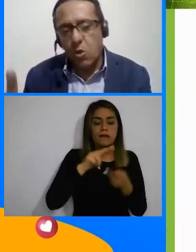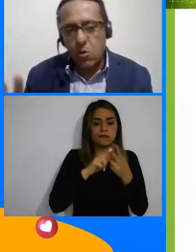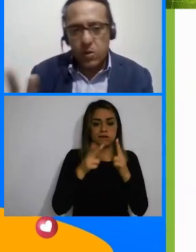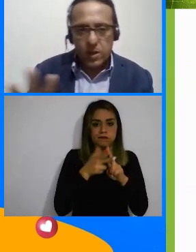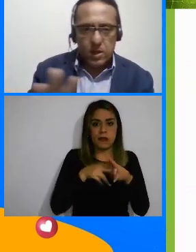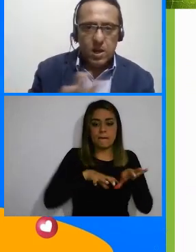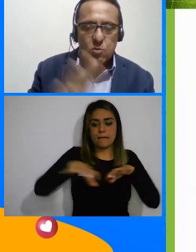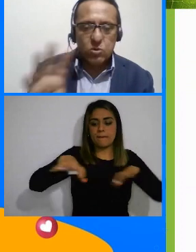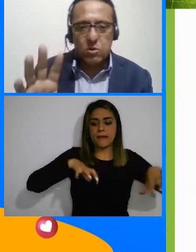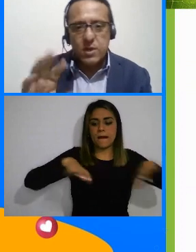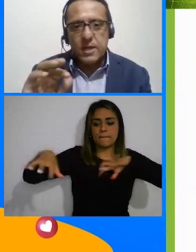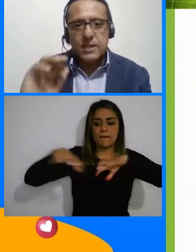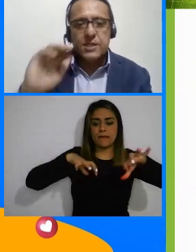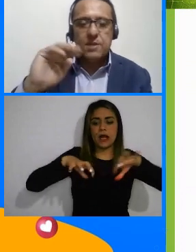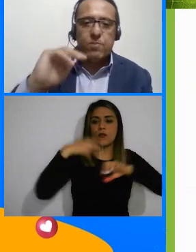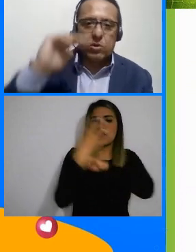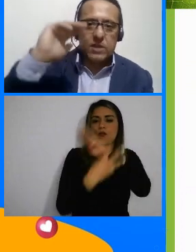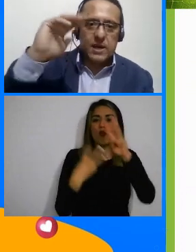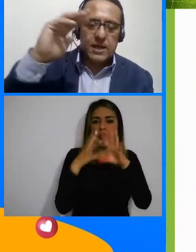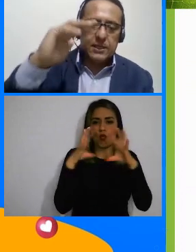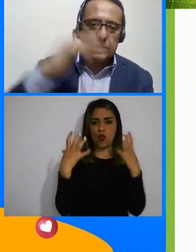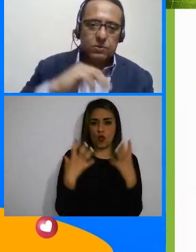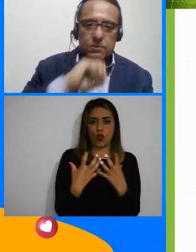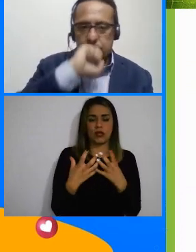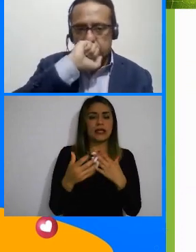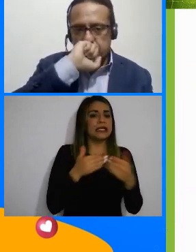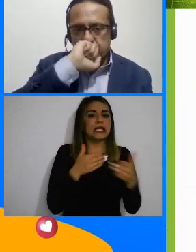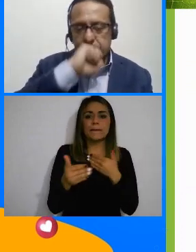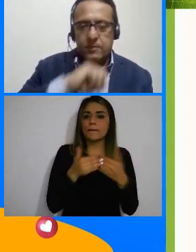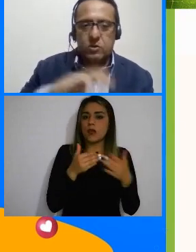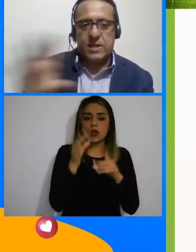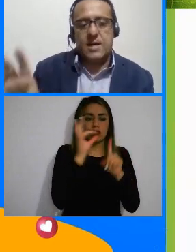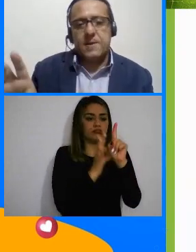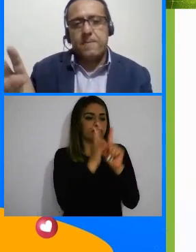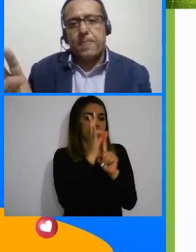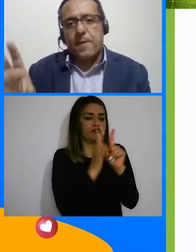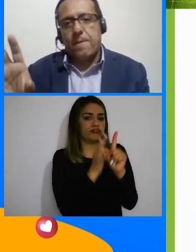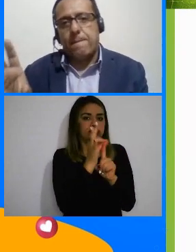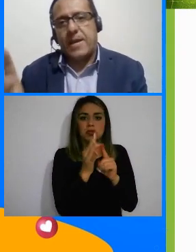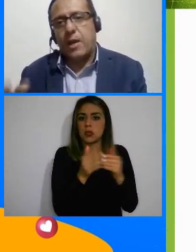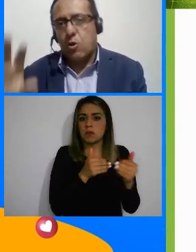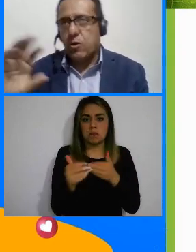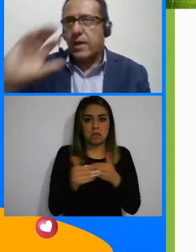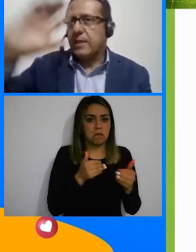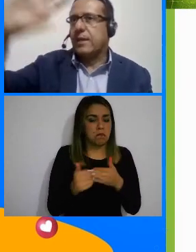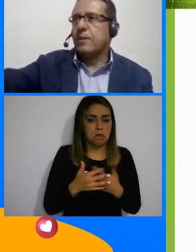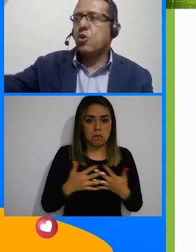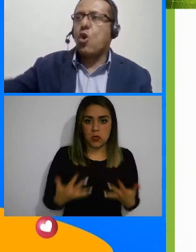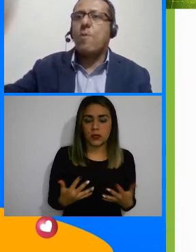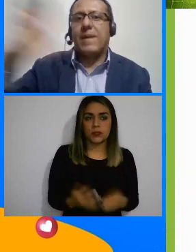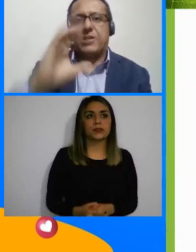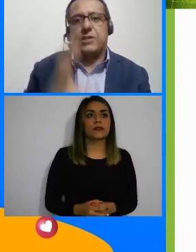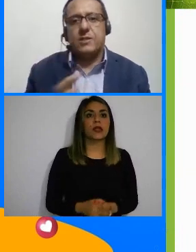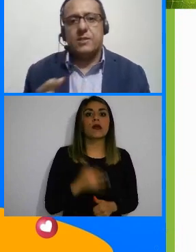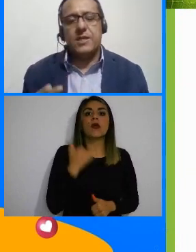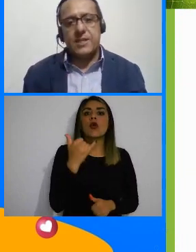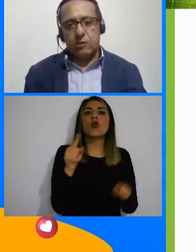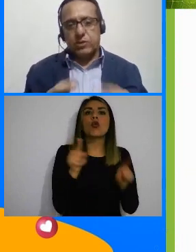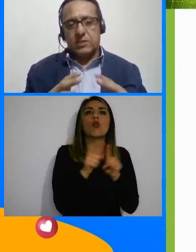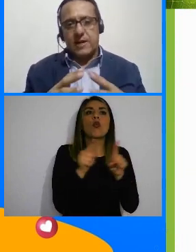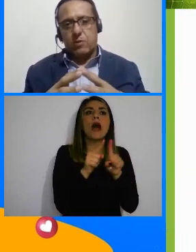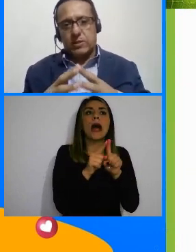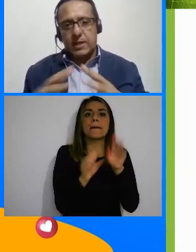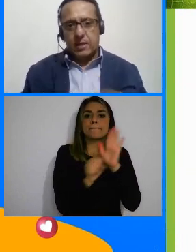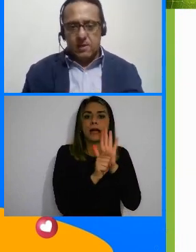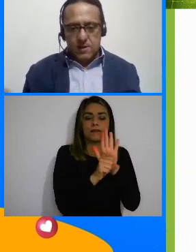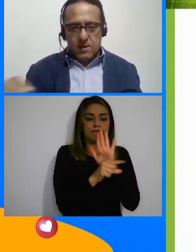en todo el mundo sin importar la latitud. O sea, son como parches, ¿sí? Ya